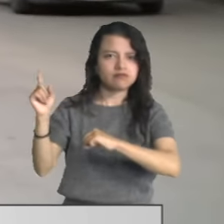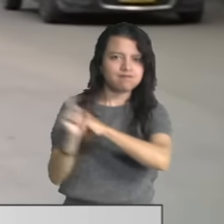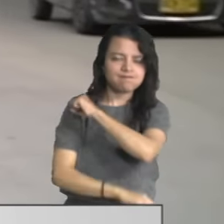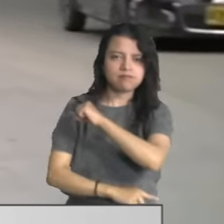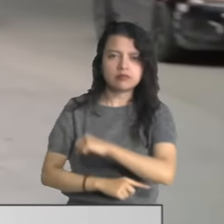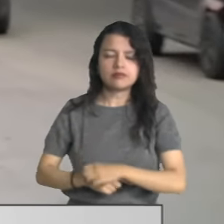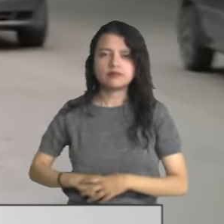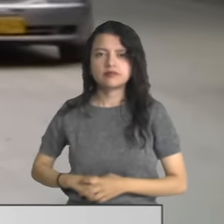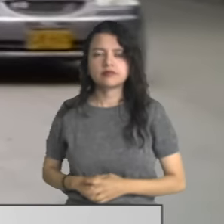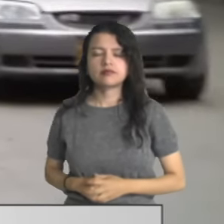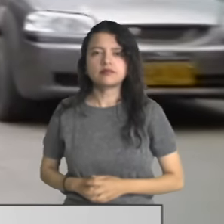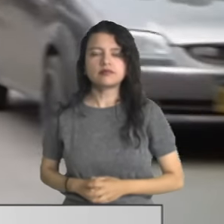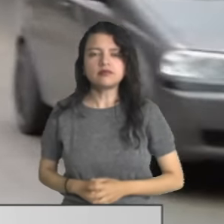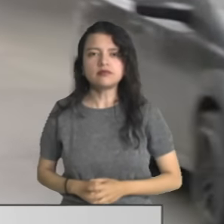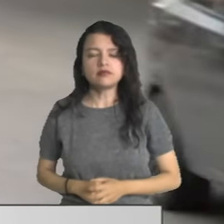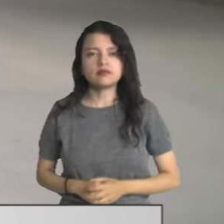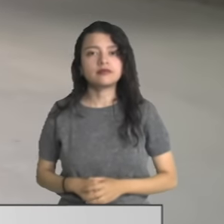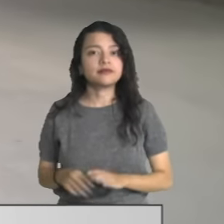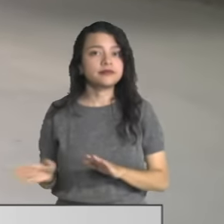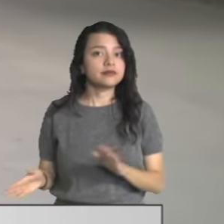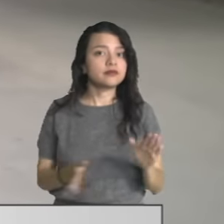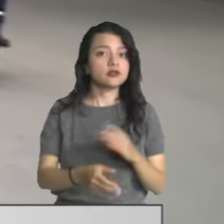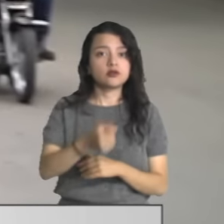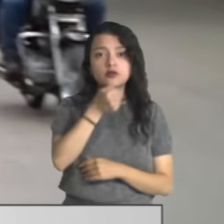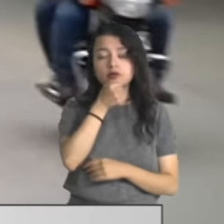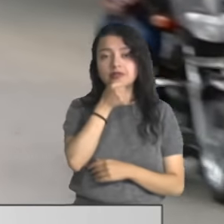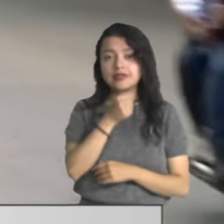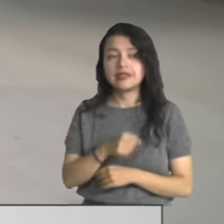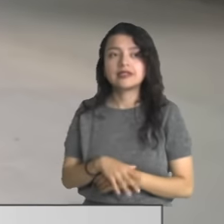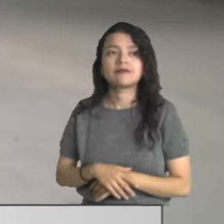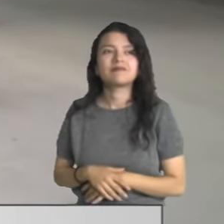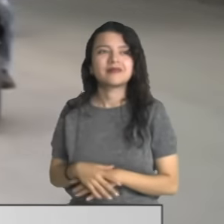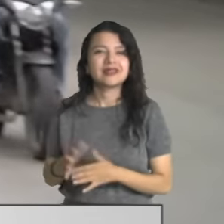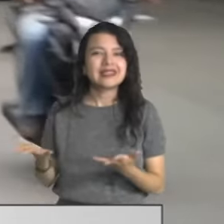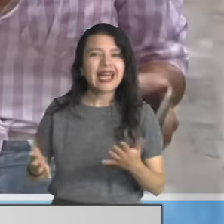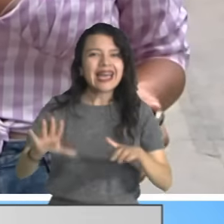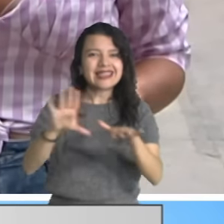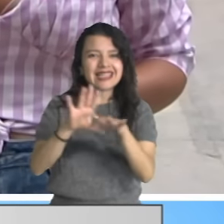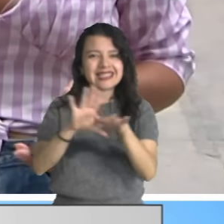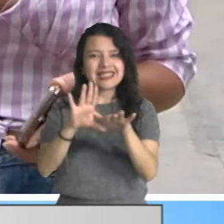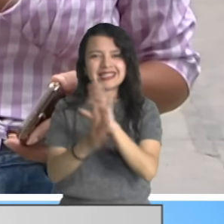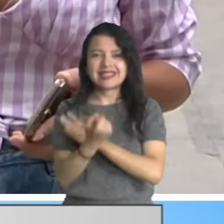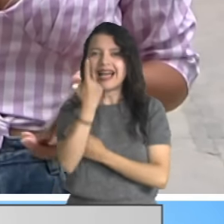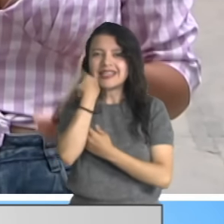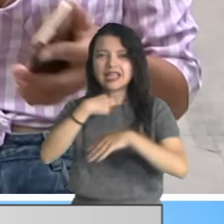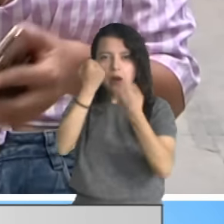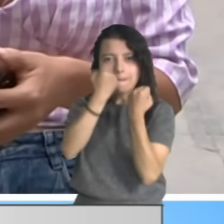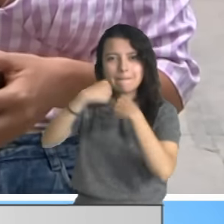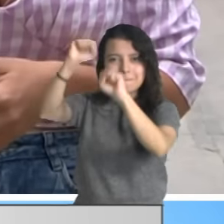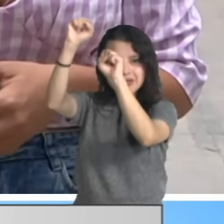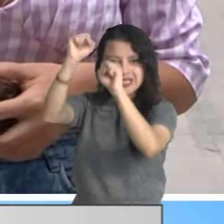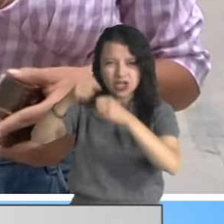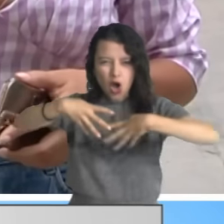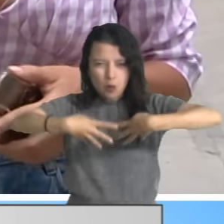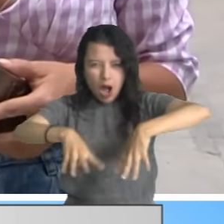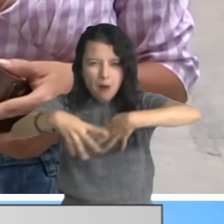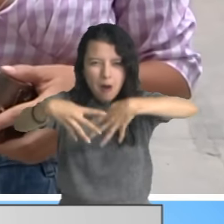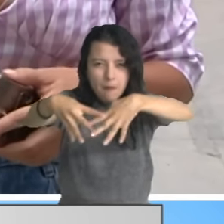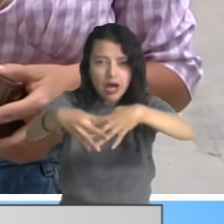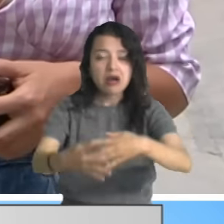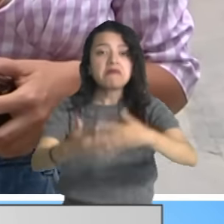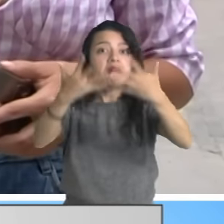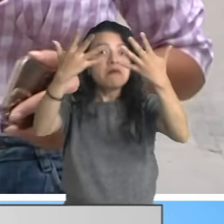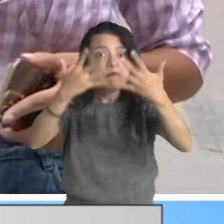Y en otras noticias les cuento que luego de la movilización de los taxistas ayer en Cartagena se llevó a cabo una reunión